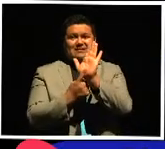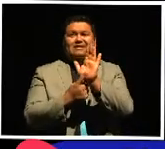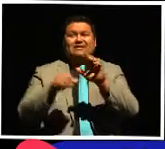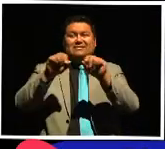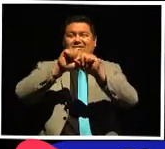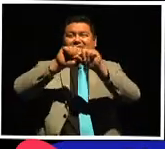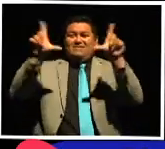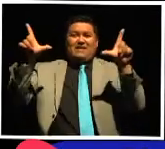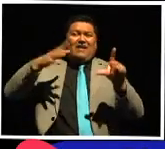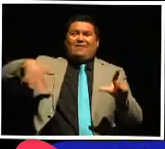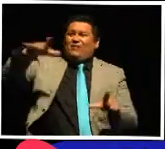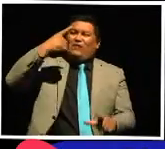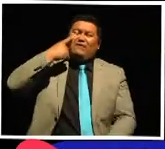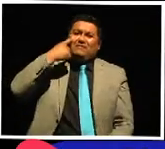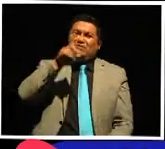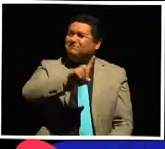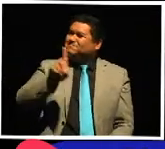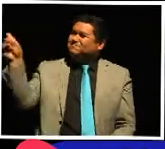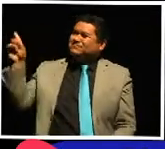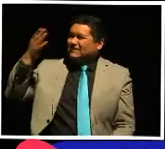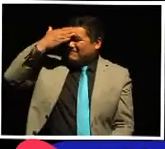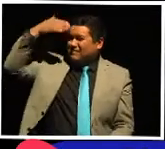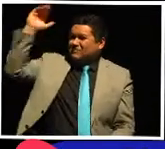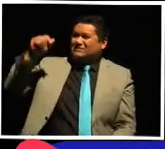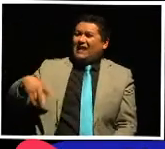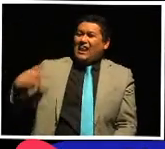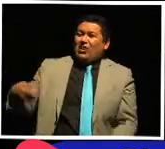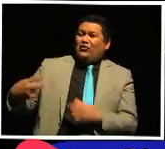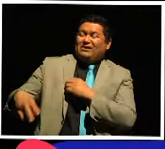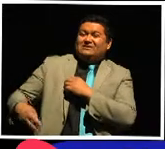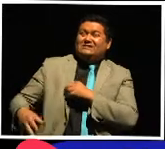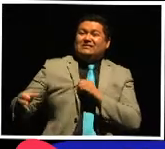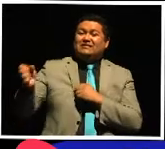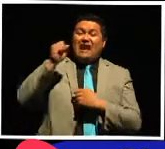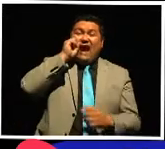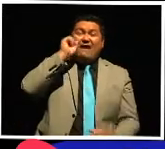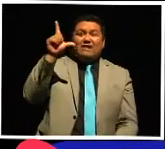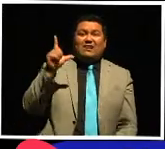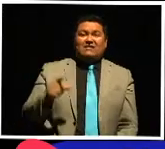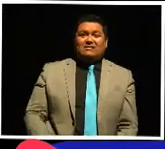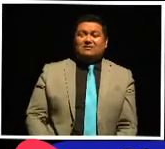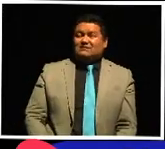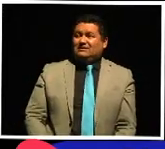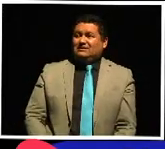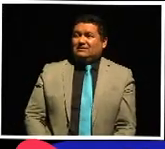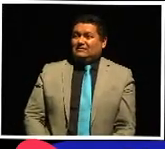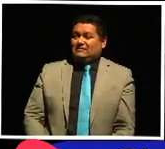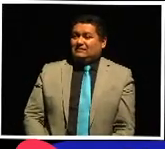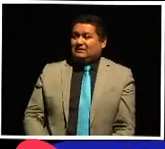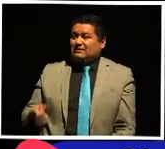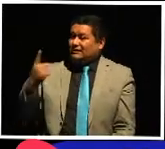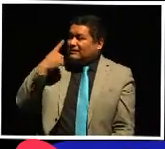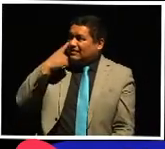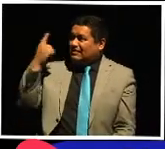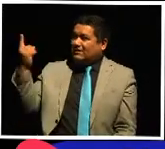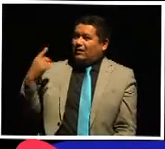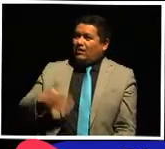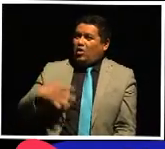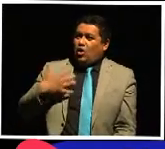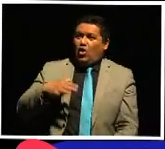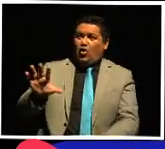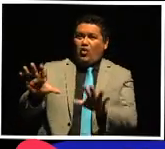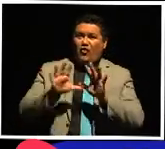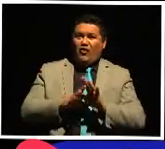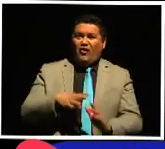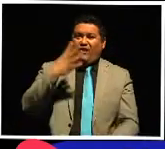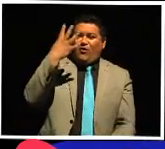que nosotros todos vimos, ojalá, en las noticias, en abril. No es tanto por